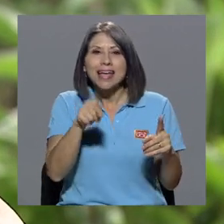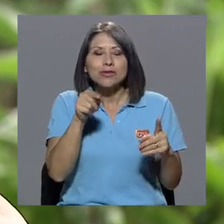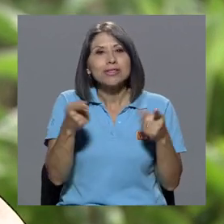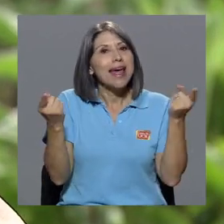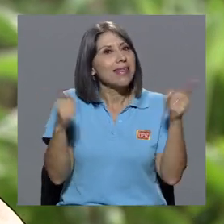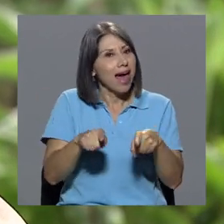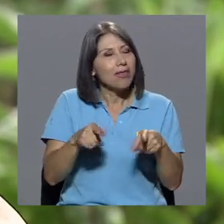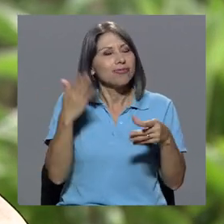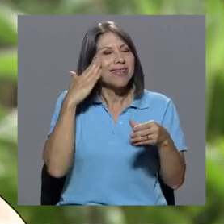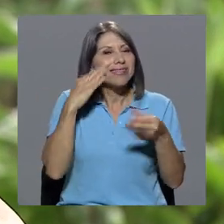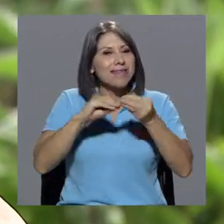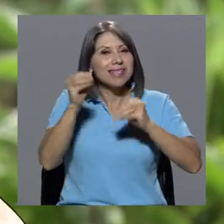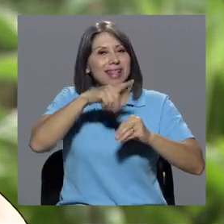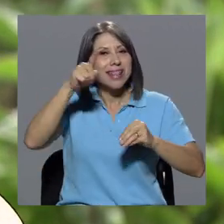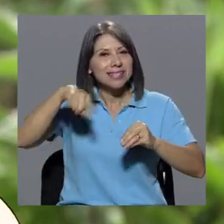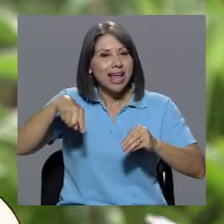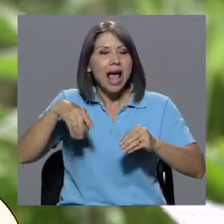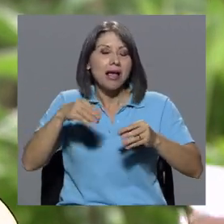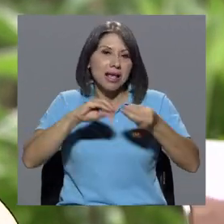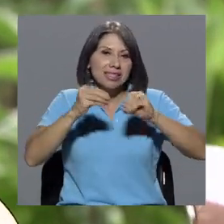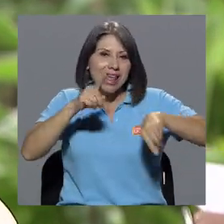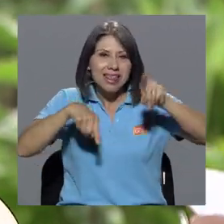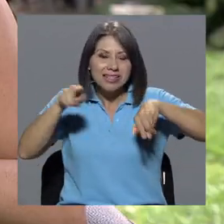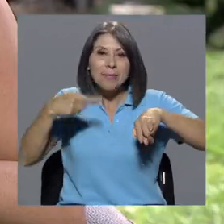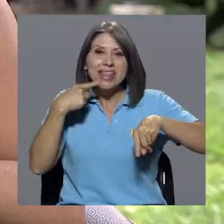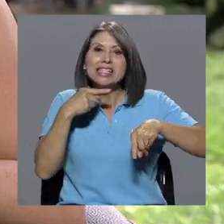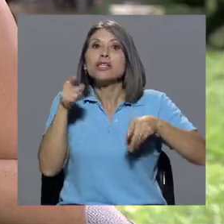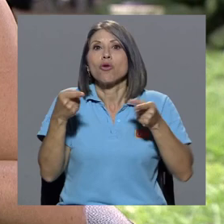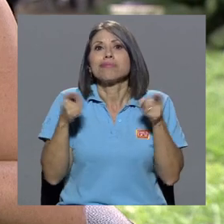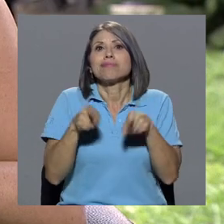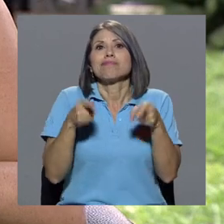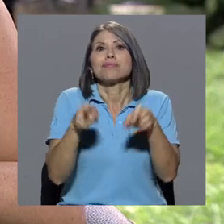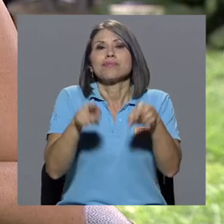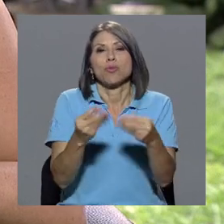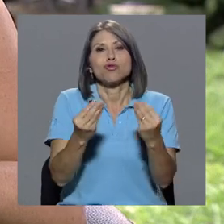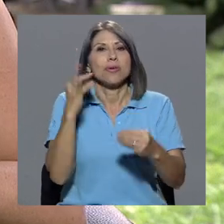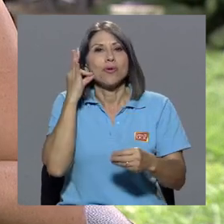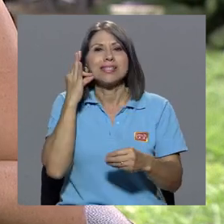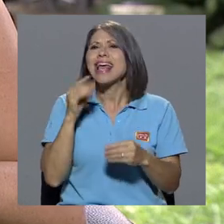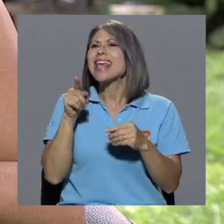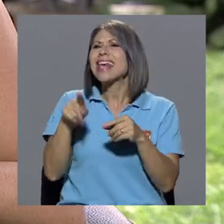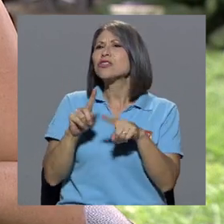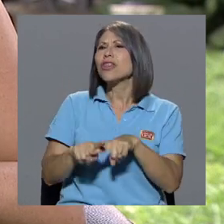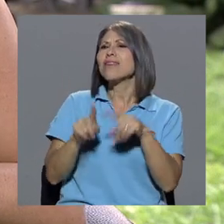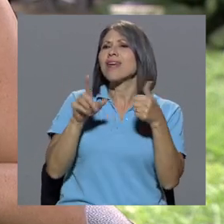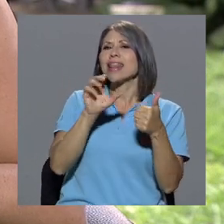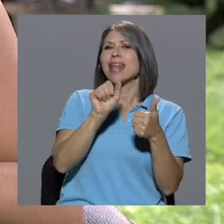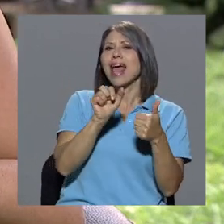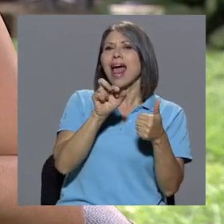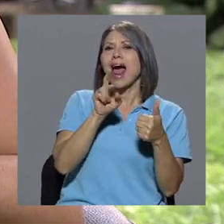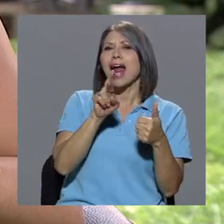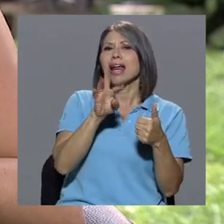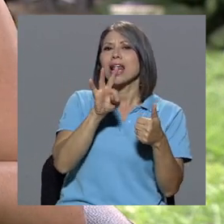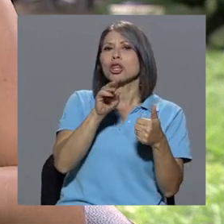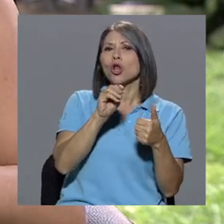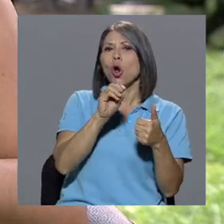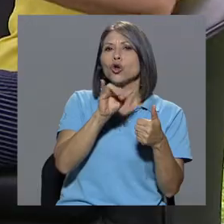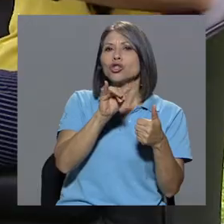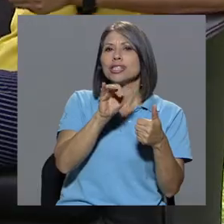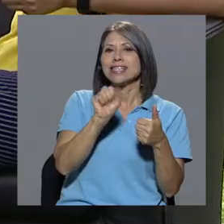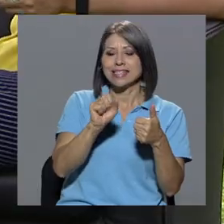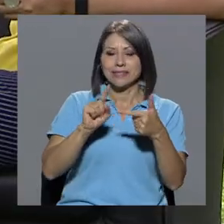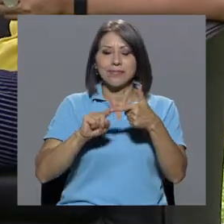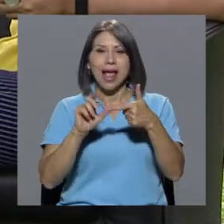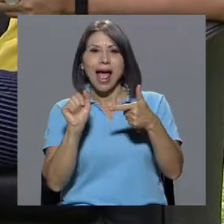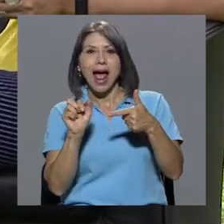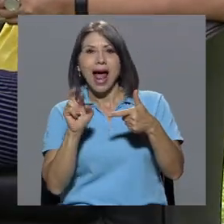dado estadísticamente que es muy frecuente también. Uh-huh. ¿Y cuál es la diferencia con la artritis? Artrosis, artritis, ¿cuál es la